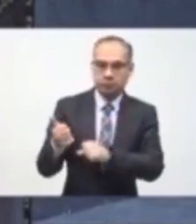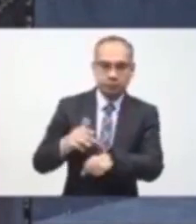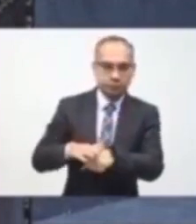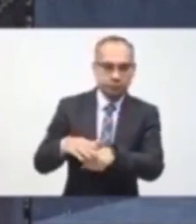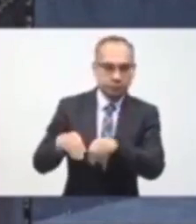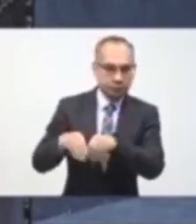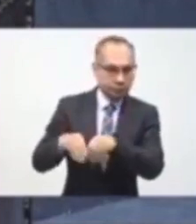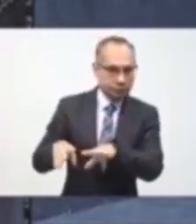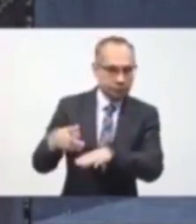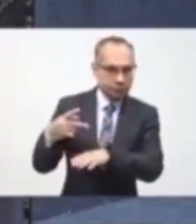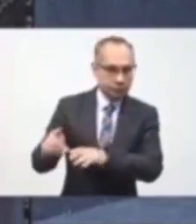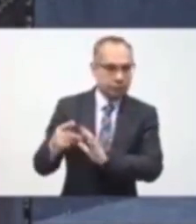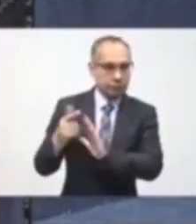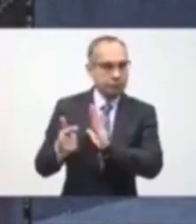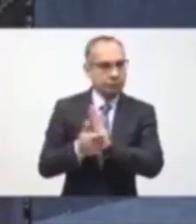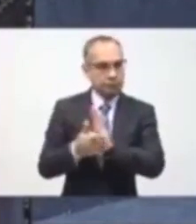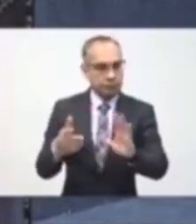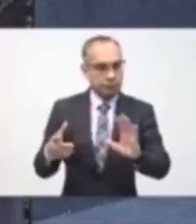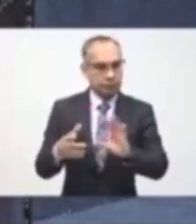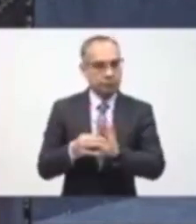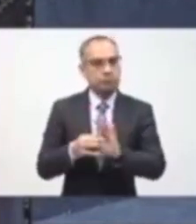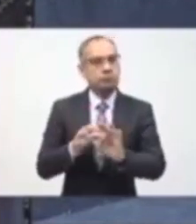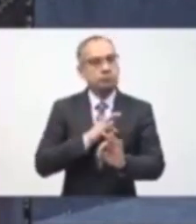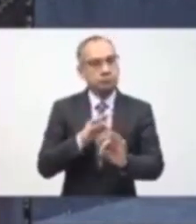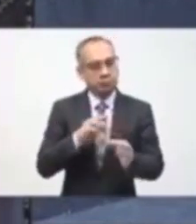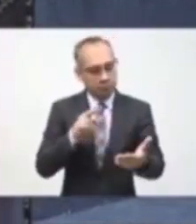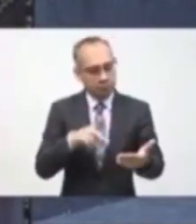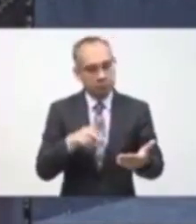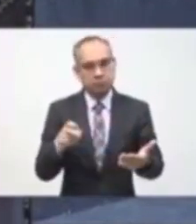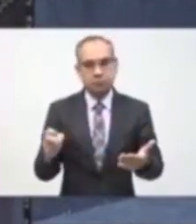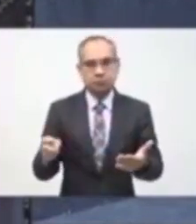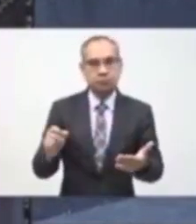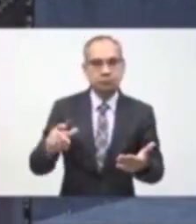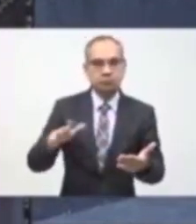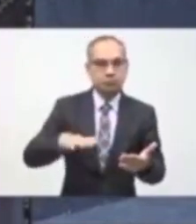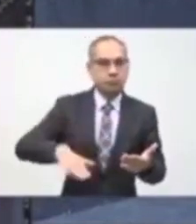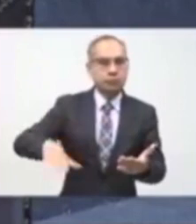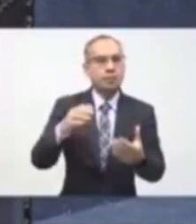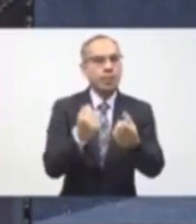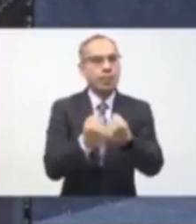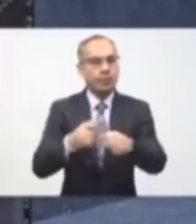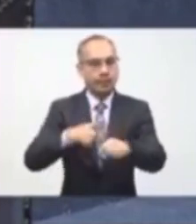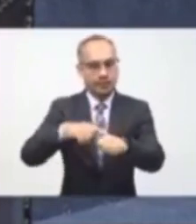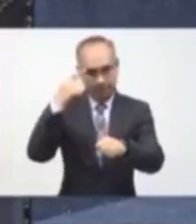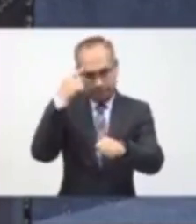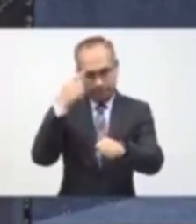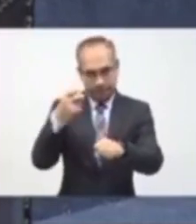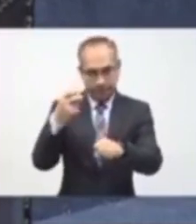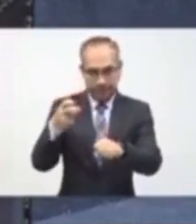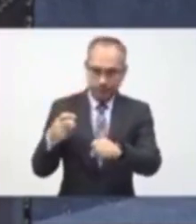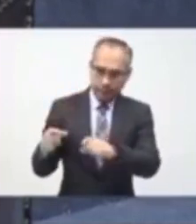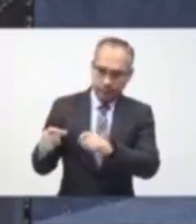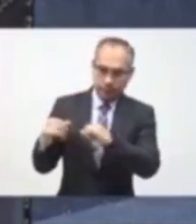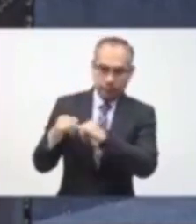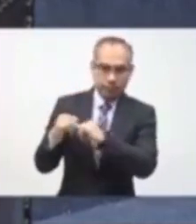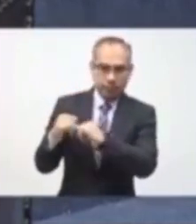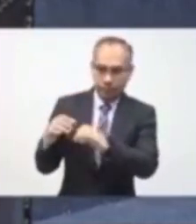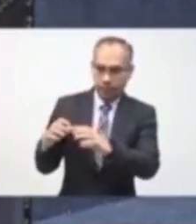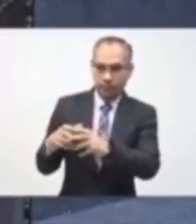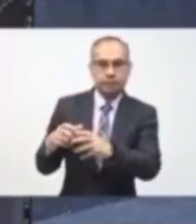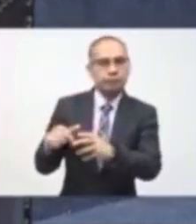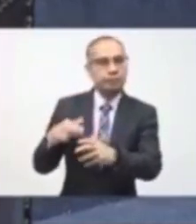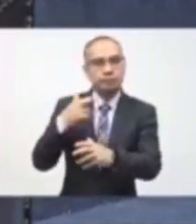económicos con exhortos a diferentes autoridades municipales municipal y federal el acuerdo económico número 108